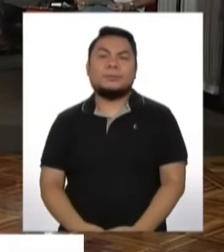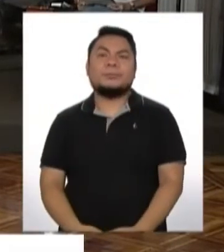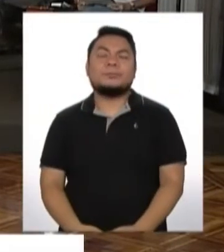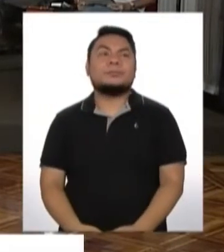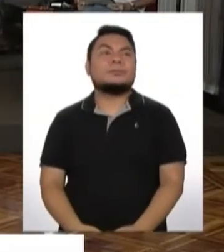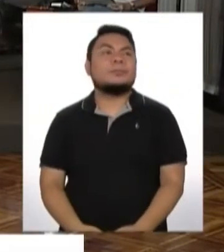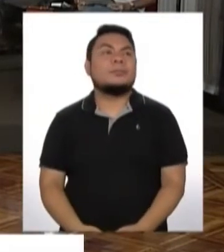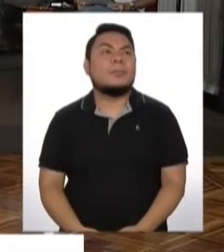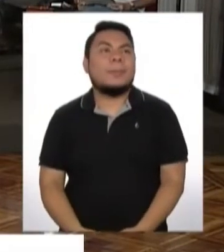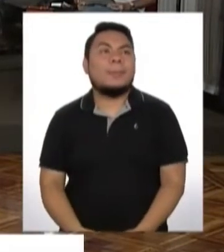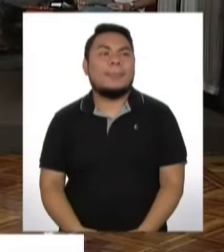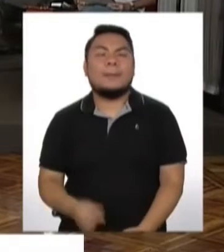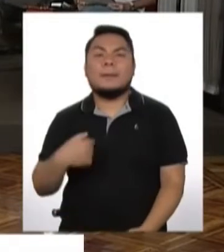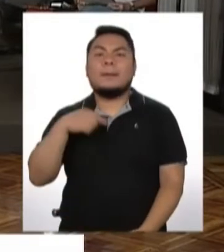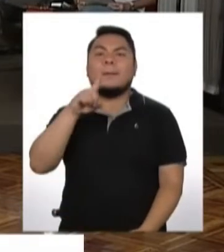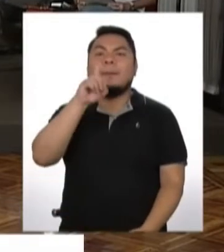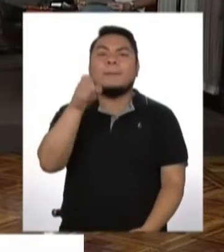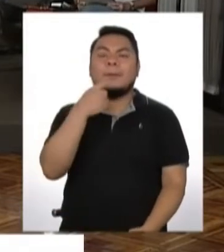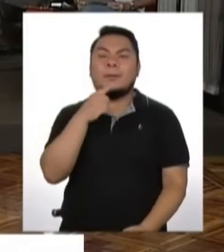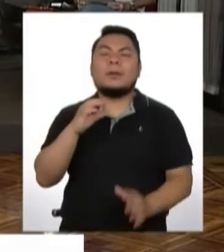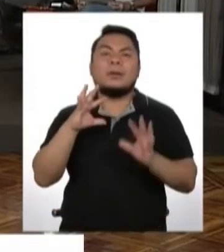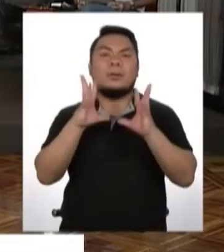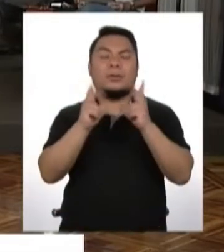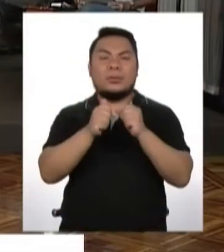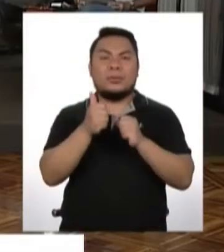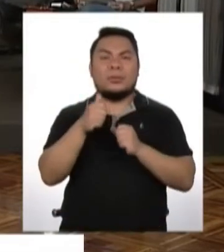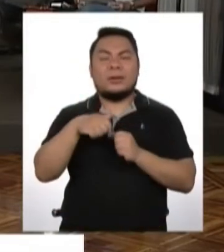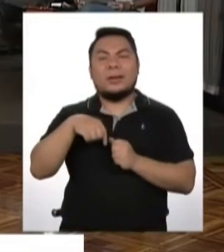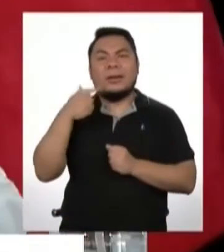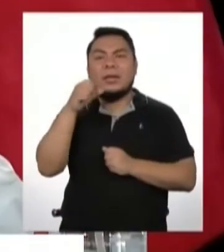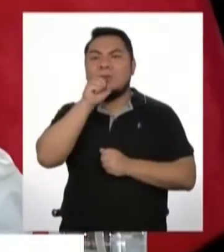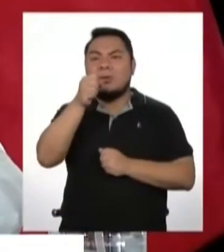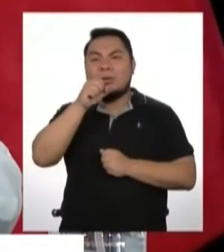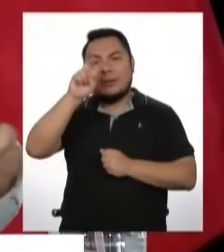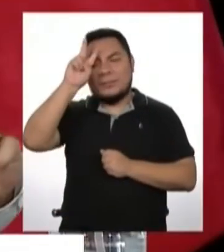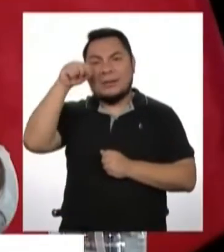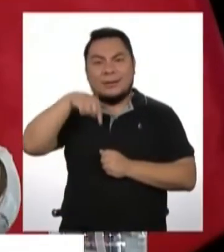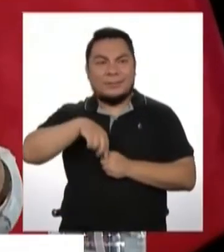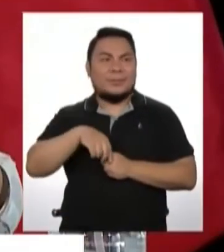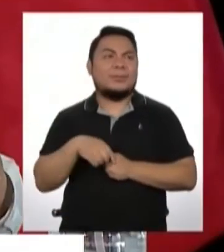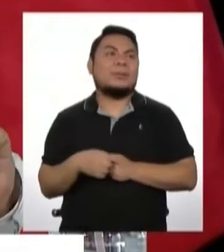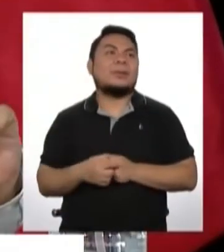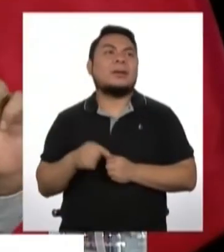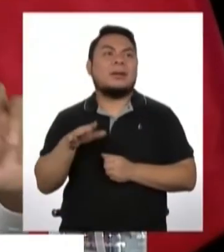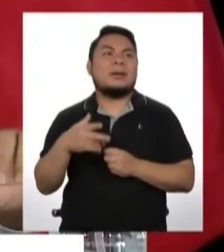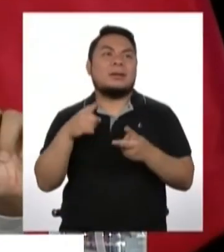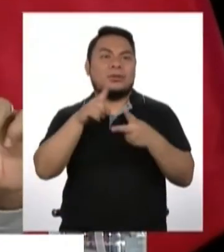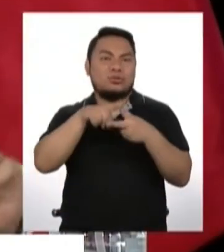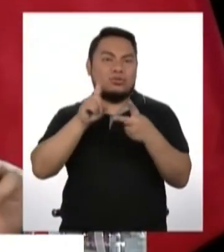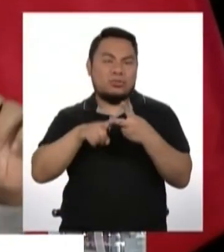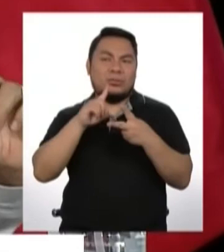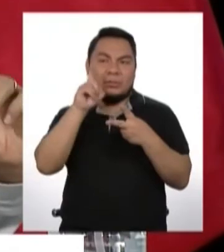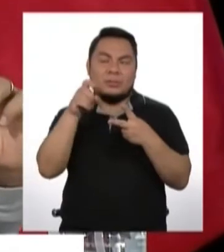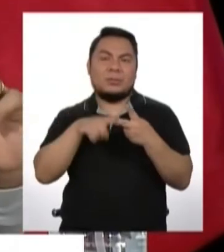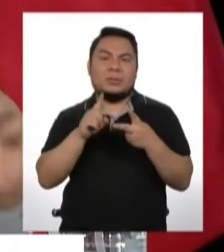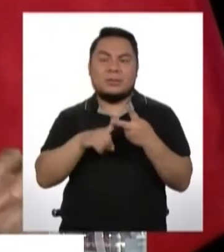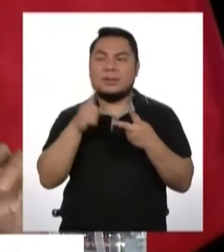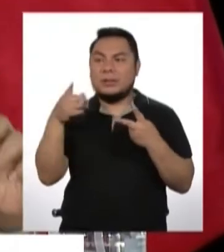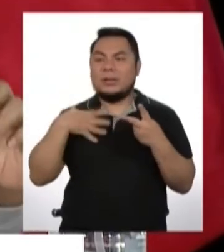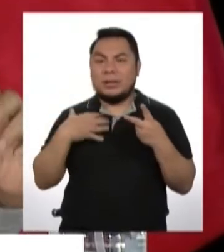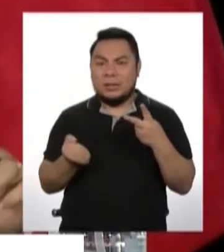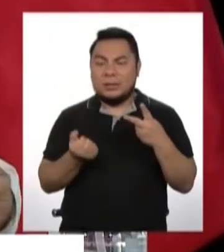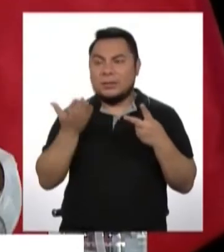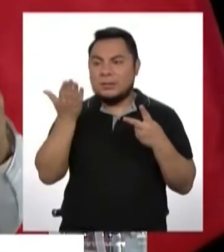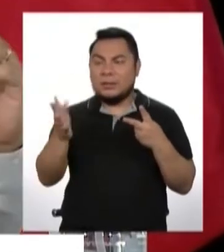Bien, la pregunta de la Asociación de Prensa Extranjera en el Perú versa en dos campos. Uno es el campo de la